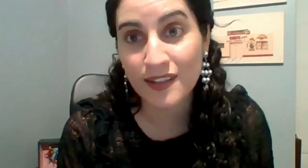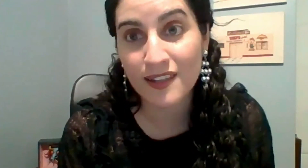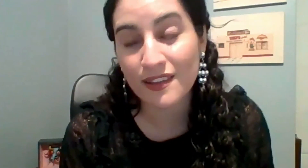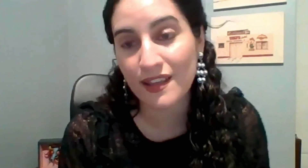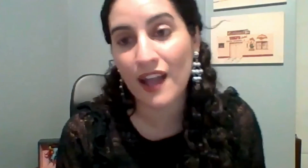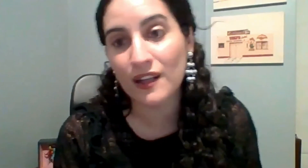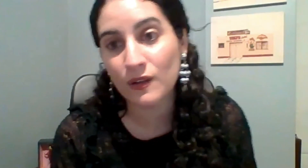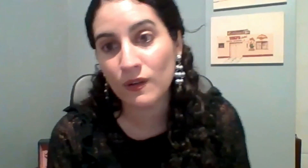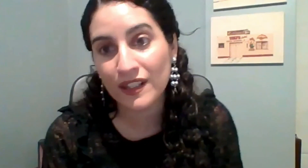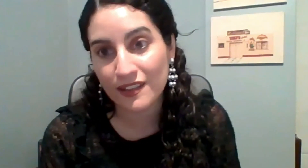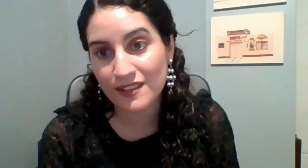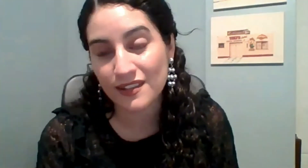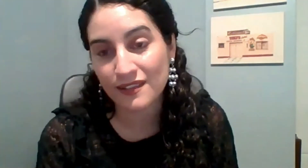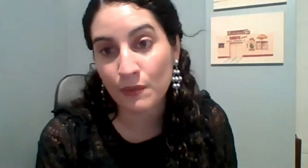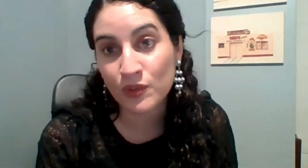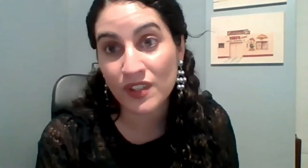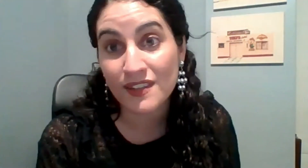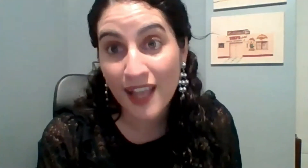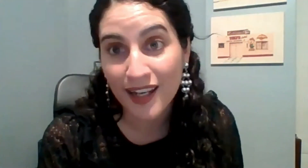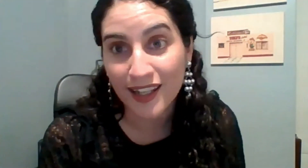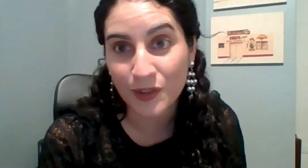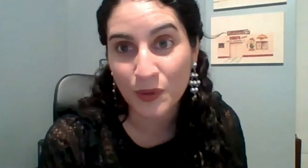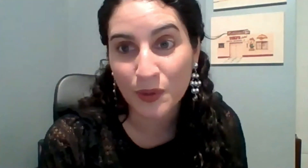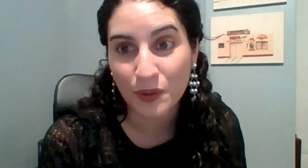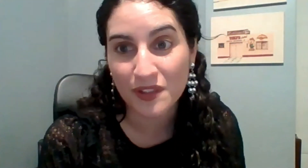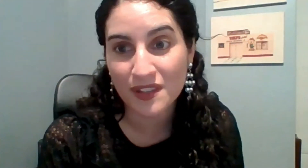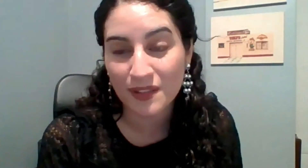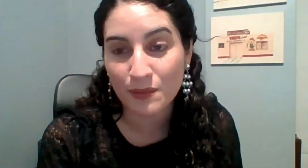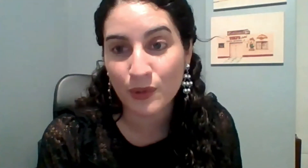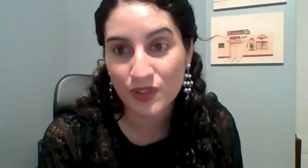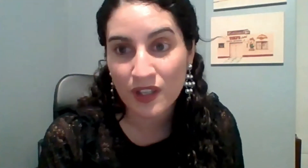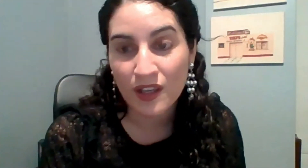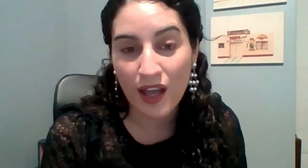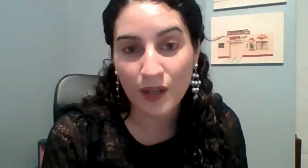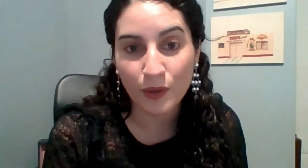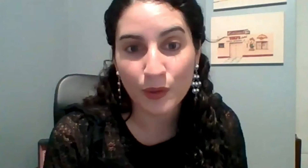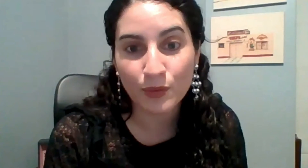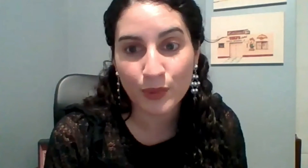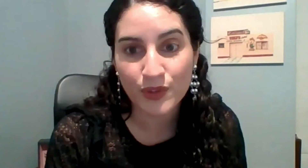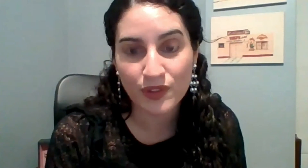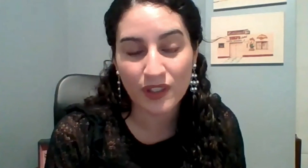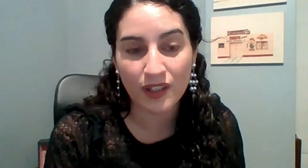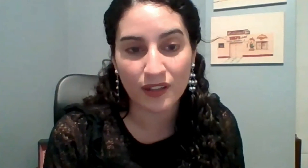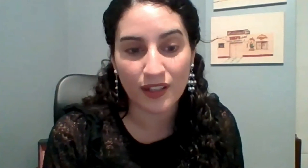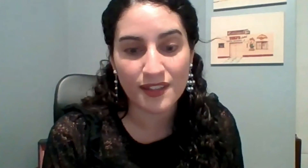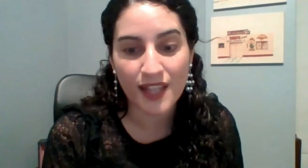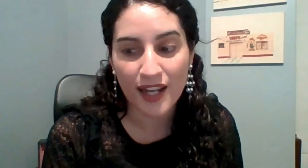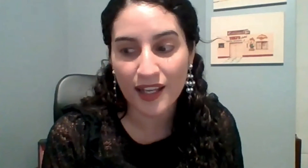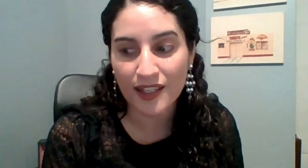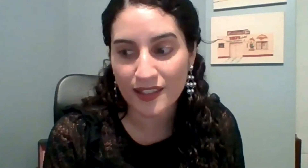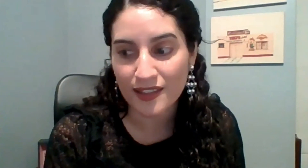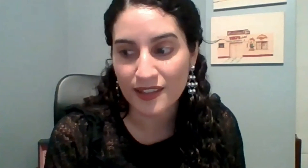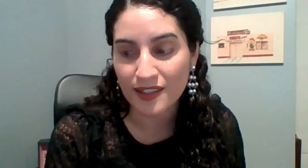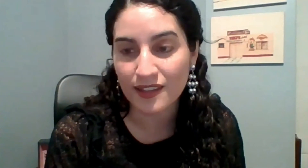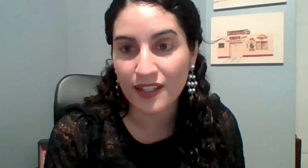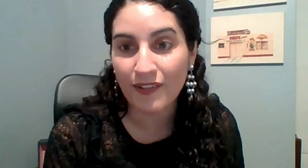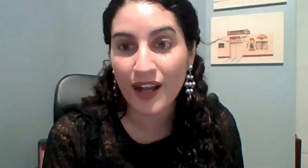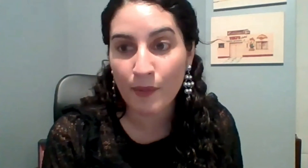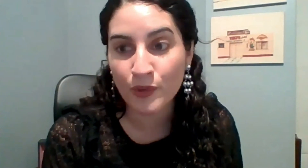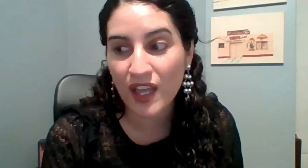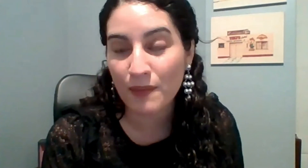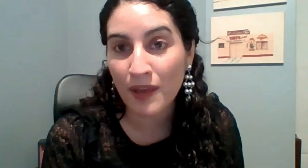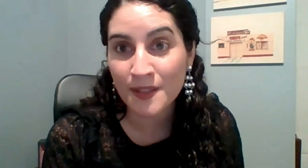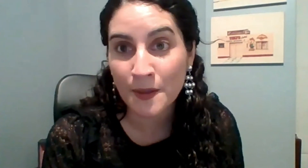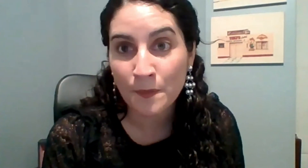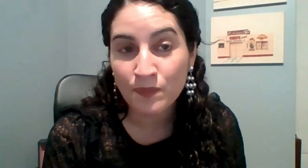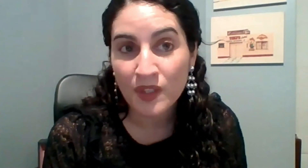justamente es ese diálogo el que incentivamos en sala, ¿no? Cuando recibimos a los grupos en sala y